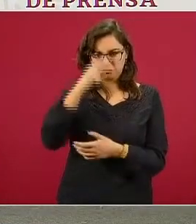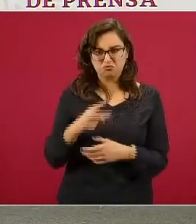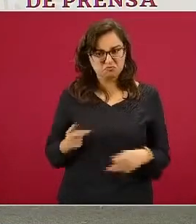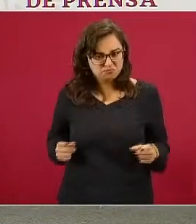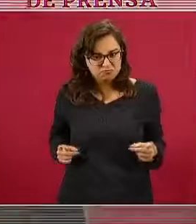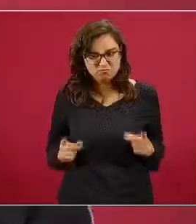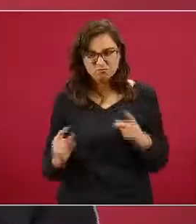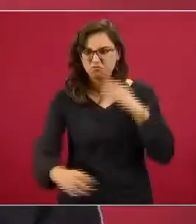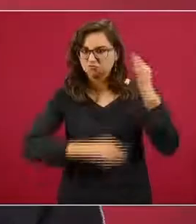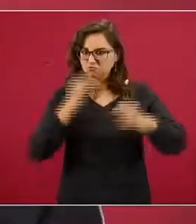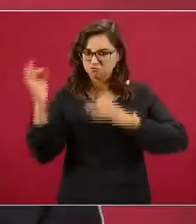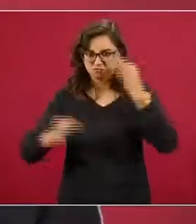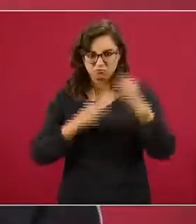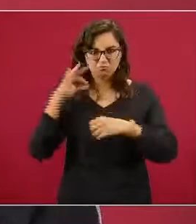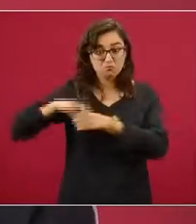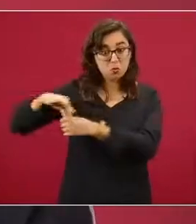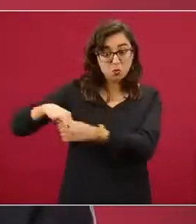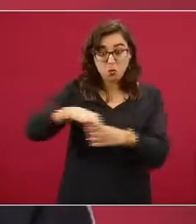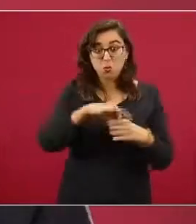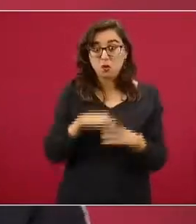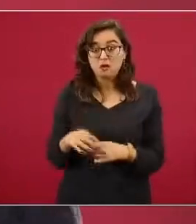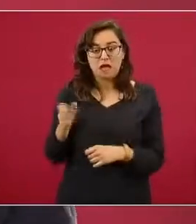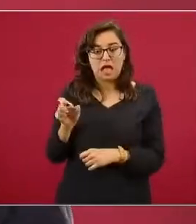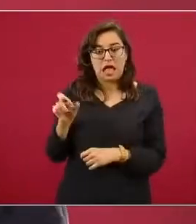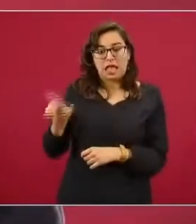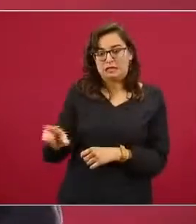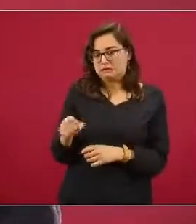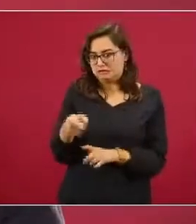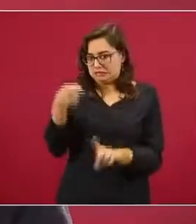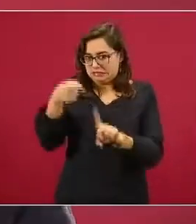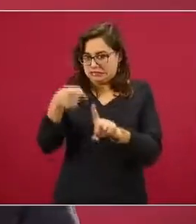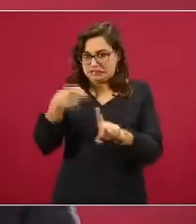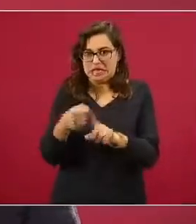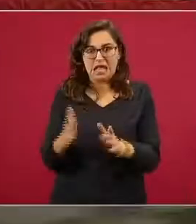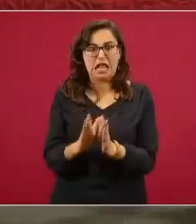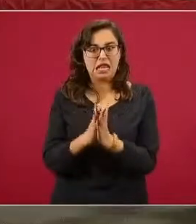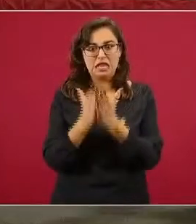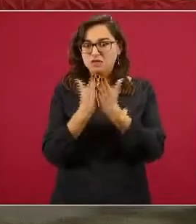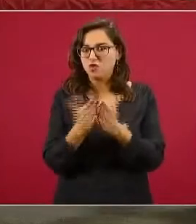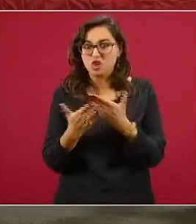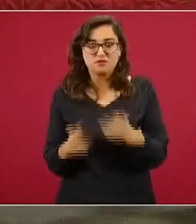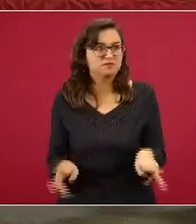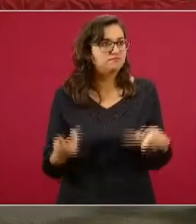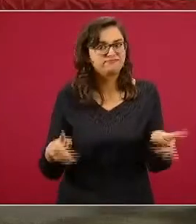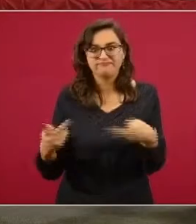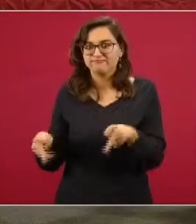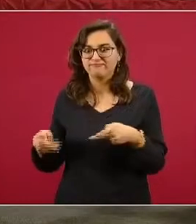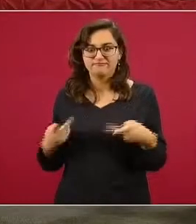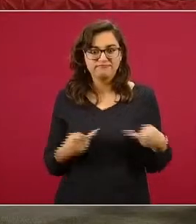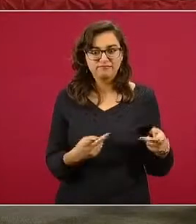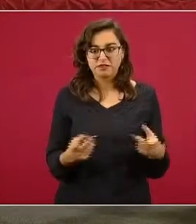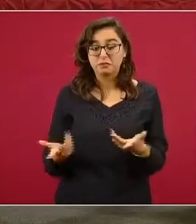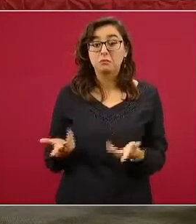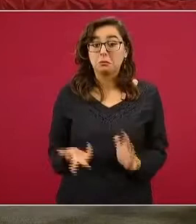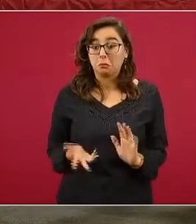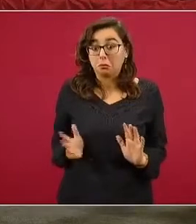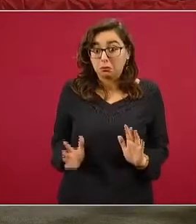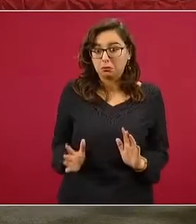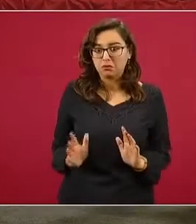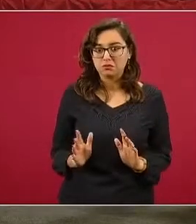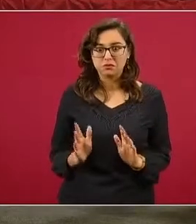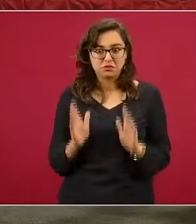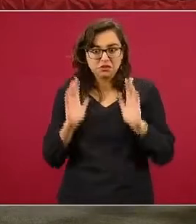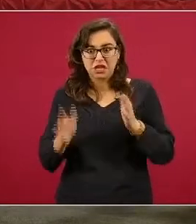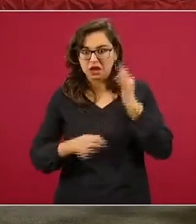estar en campaña, vaya, está muy empeñado en que se conozca el libro y que se conozca su actividad. No sé si es porque ya está